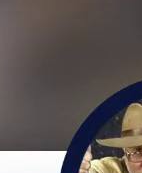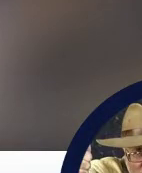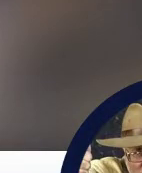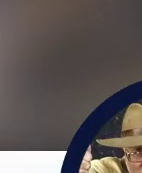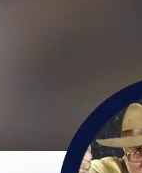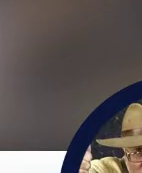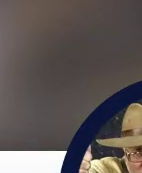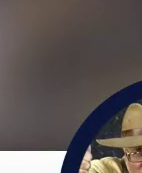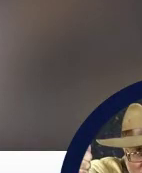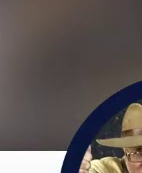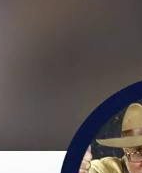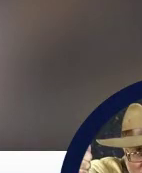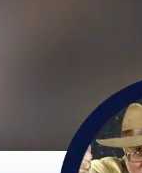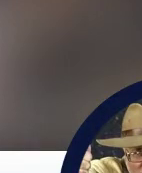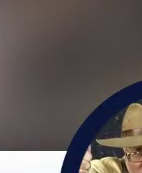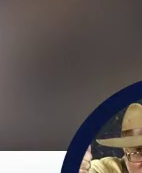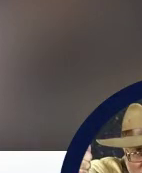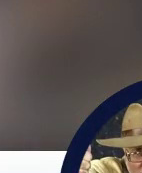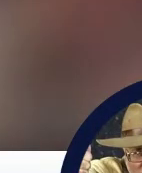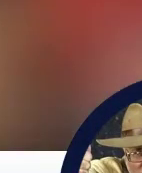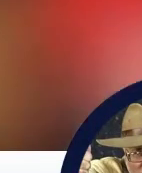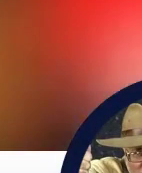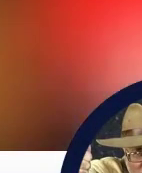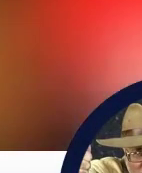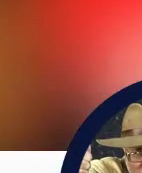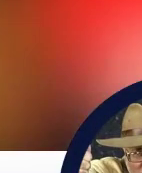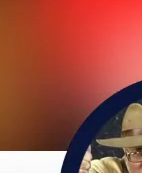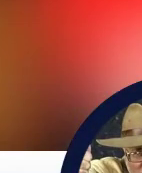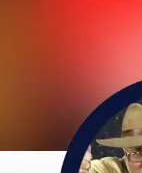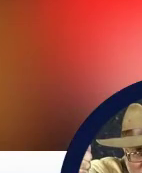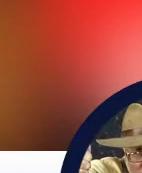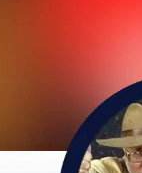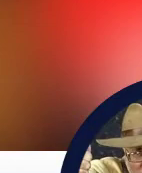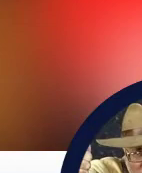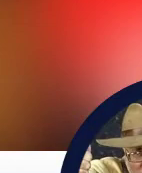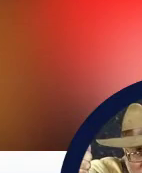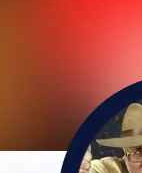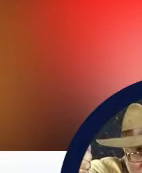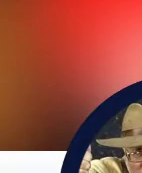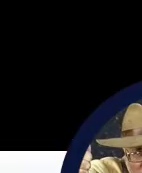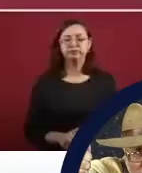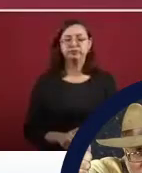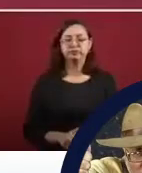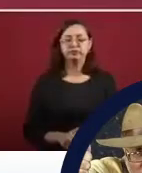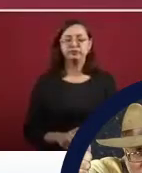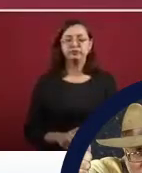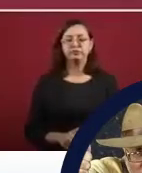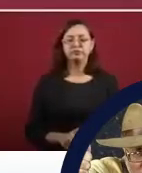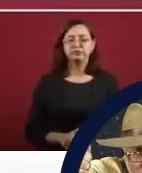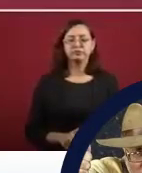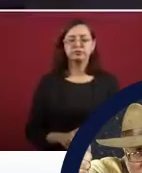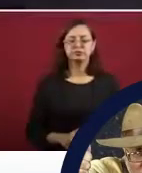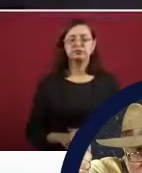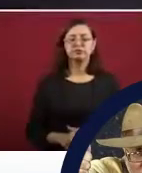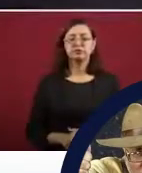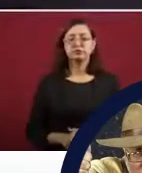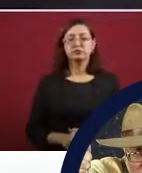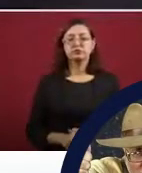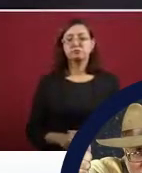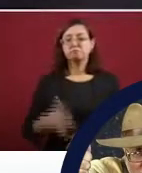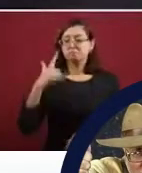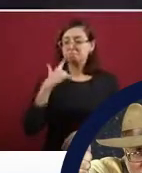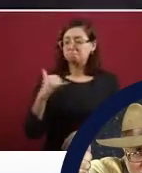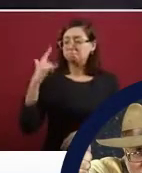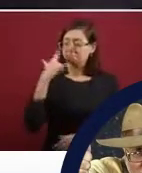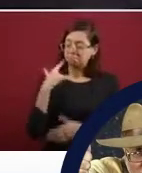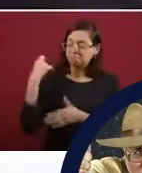el debate se está pues encaminando a al activismo que tú vas a seguir, a Solalinde que dice no es momento. Tú